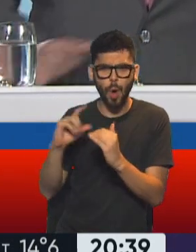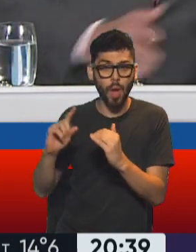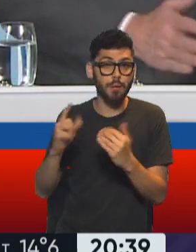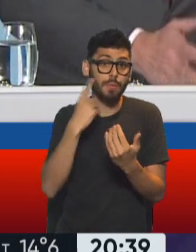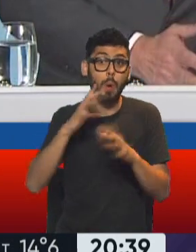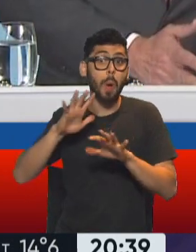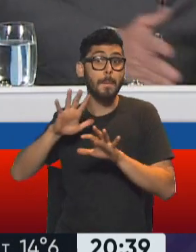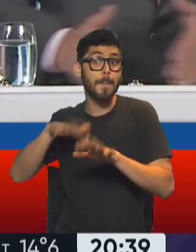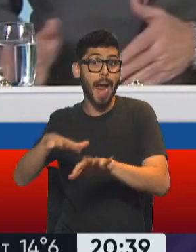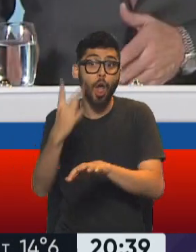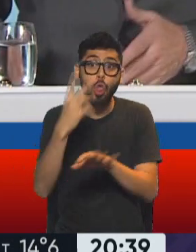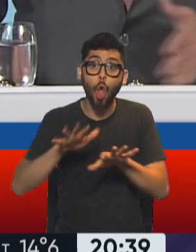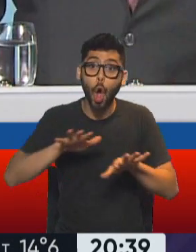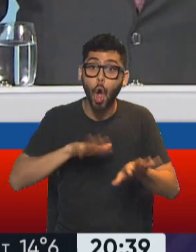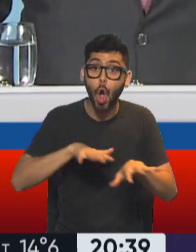marchas